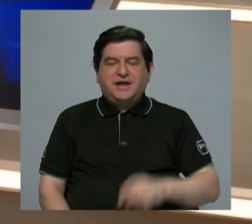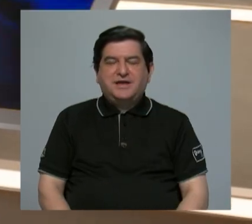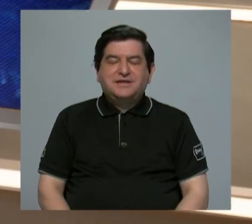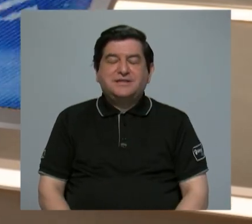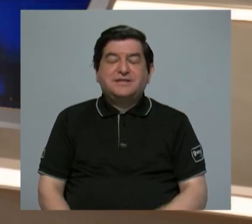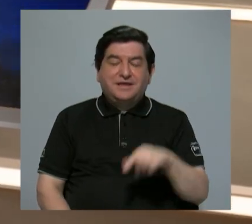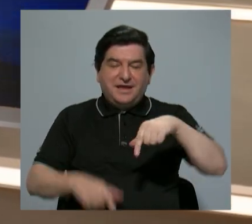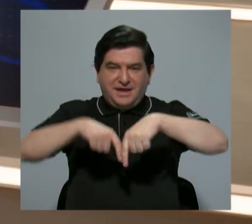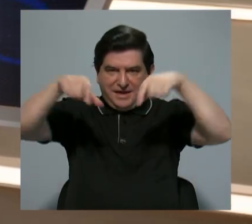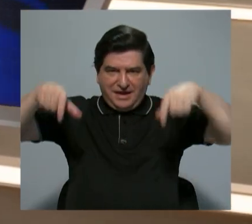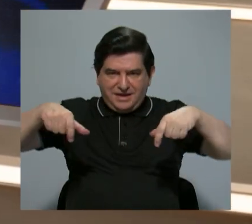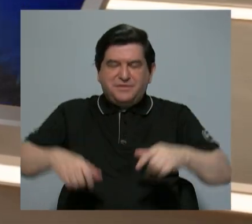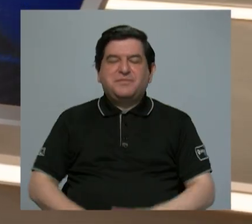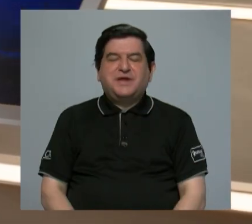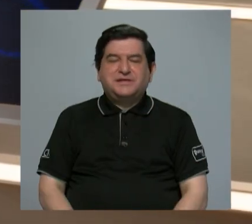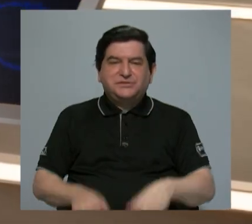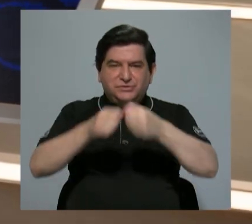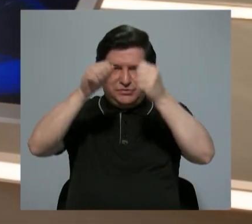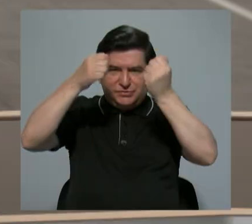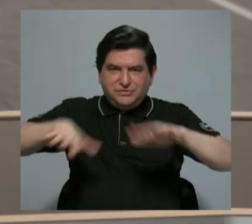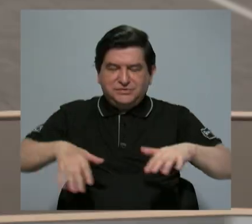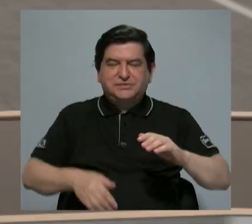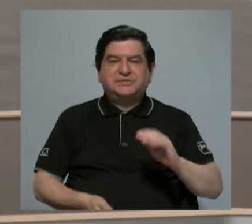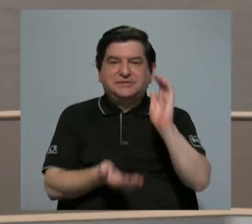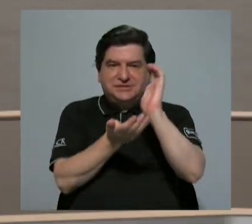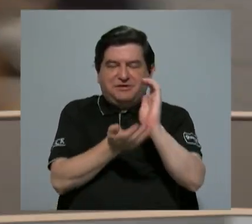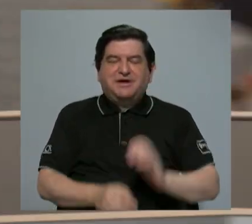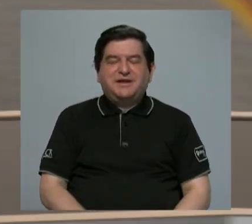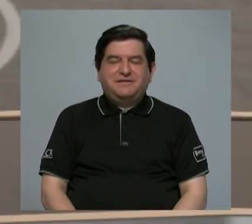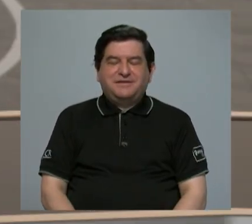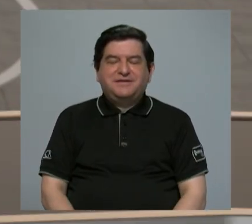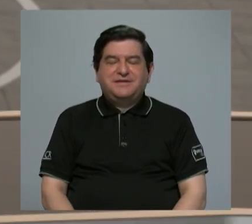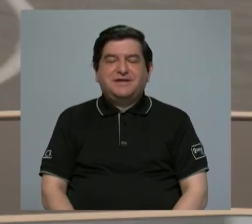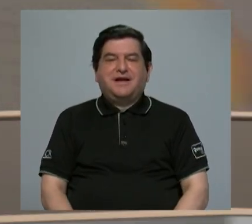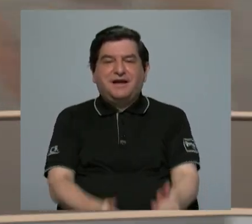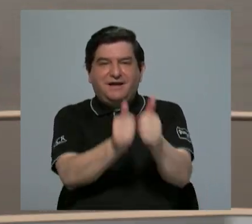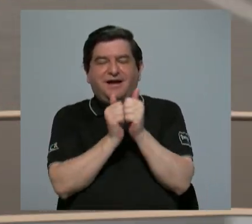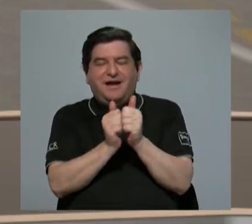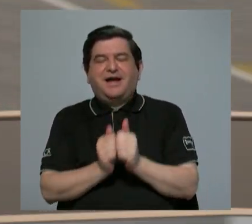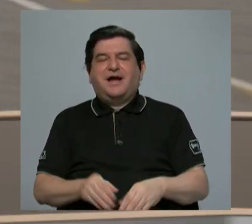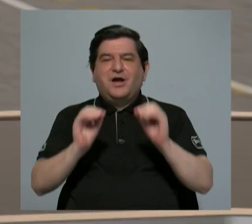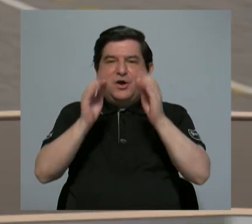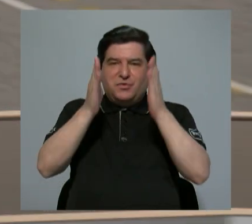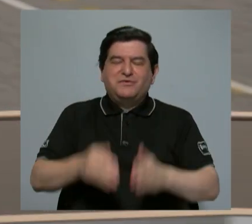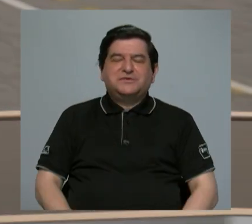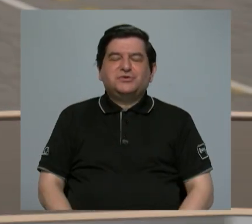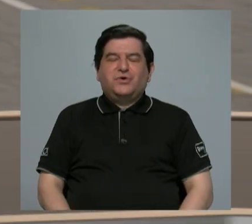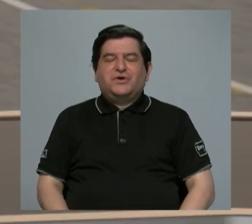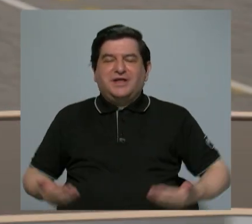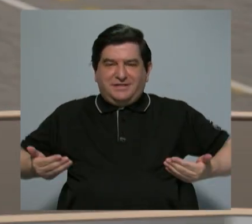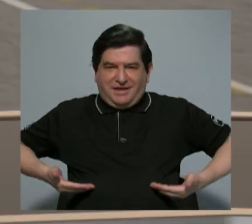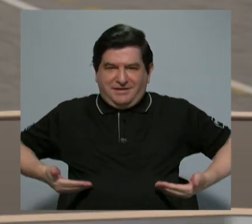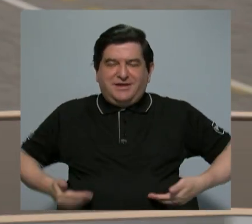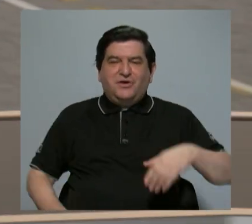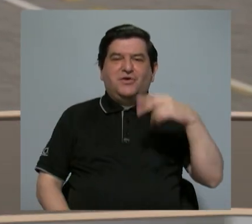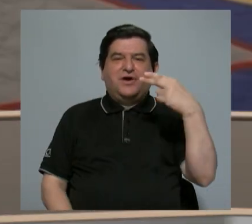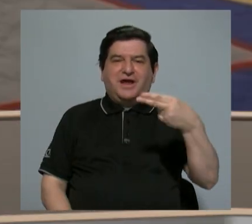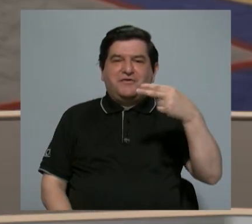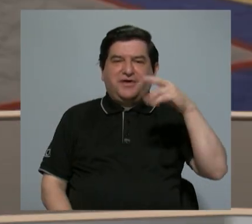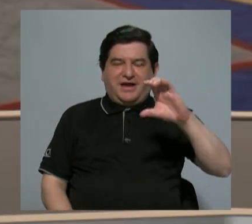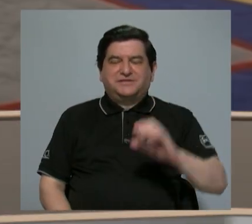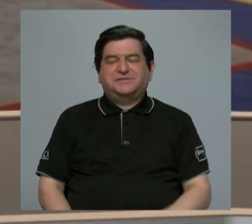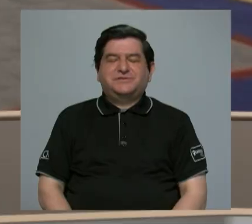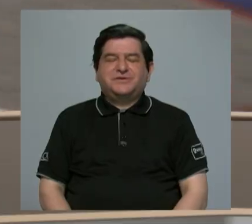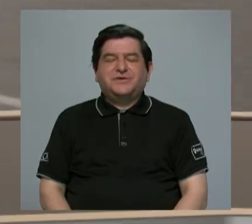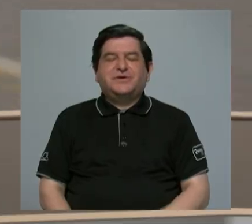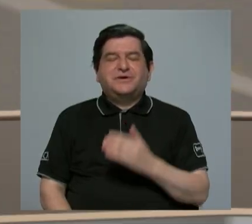deportivas de la UCR en Sabanilla. Y para analizarlo me acompaña Henry Castro, el profe de voleibol. ¿Cómo estás, profe? Muy buenas, José. Un placer estar acá y compartir